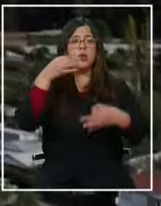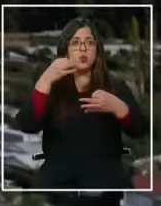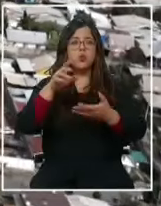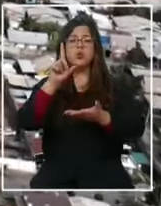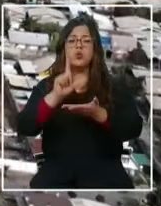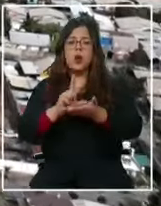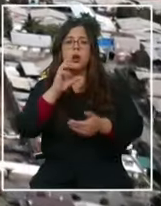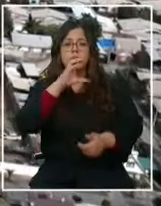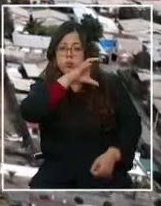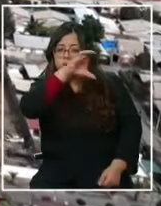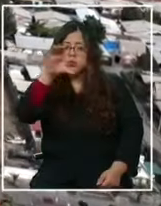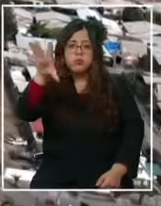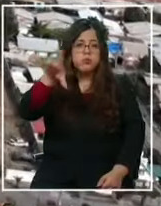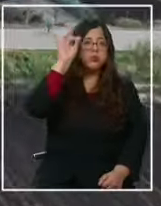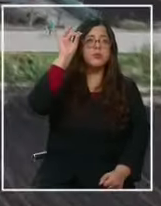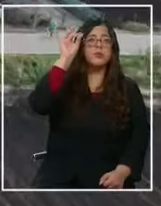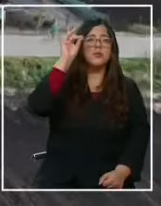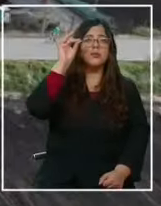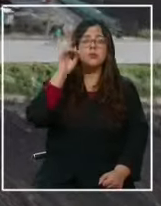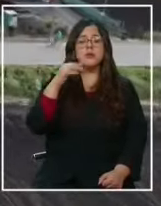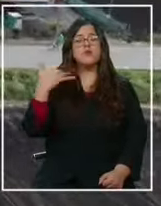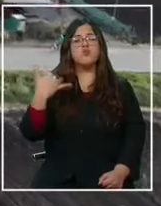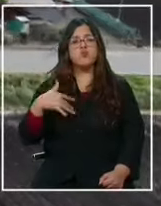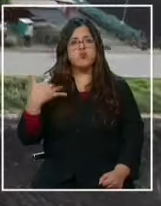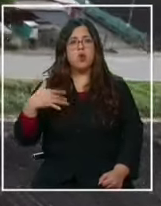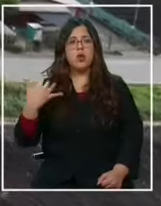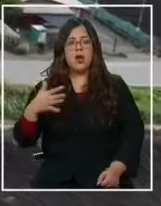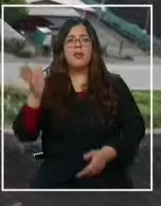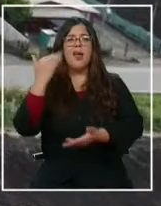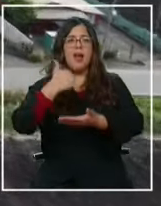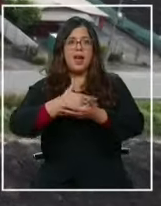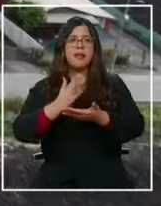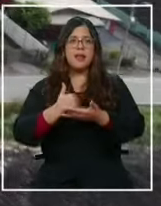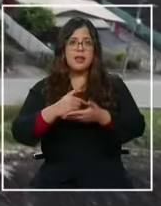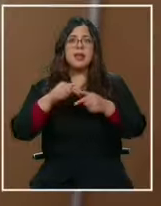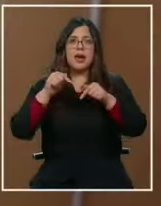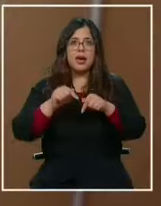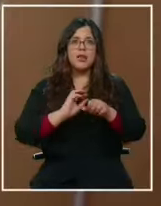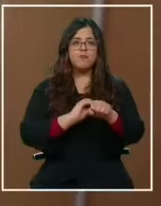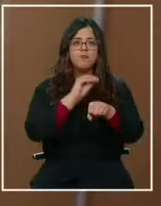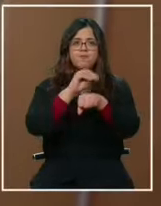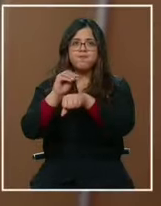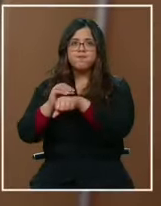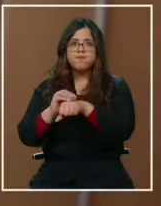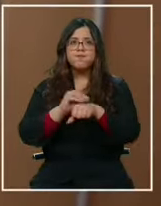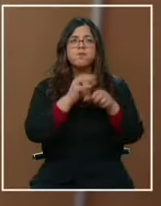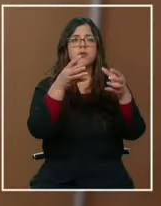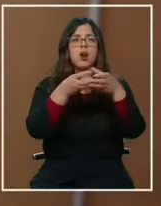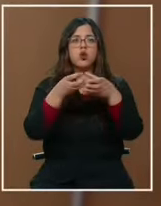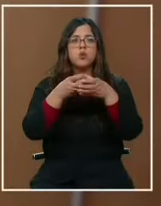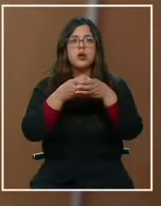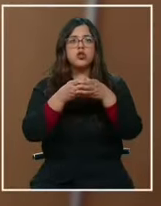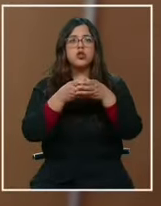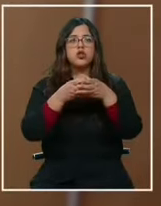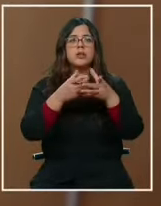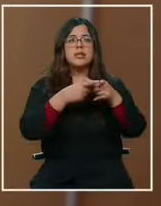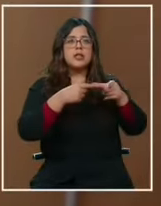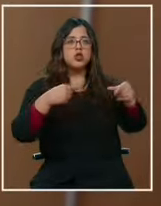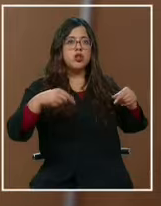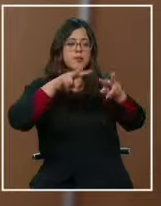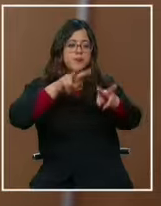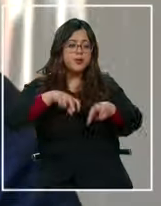lugar rural, tranquilo y apartado era esencial. Una estrategia que está siendo alertada por la Sociedad Nacional de Agricultura.